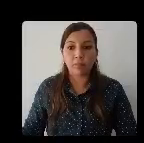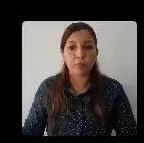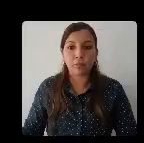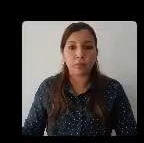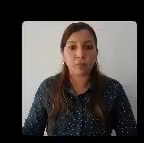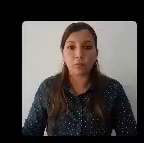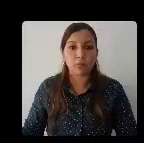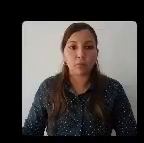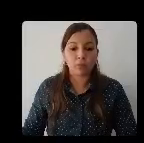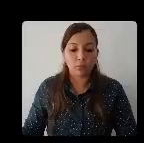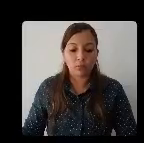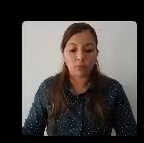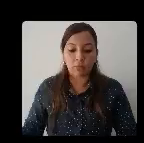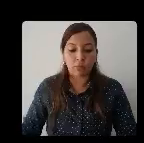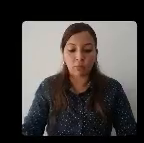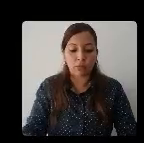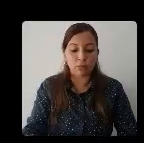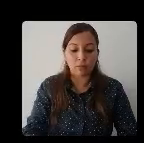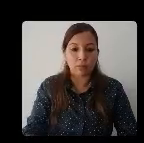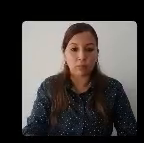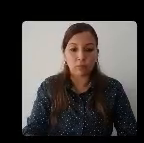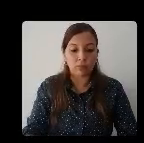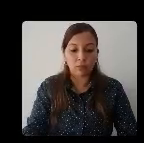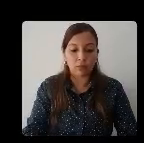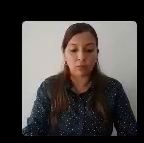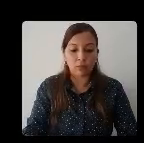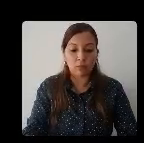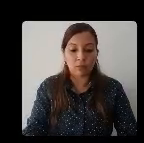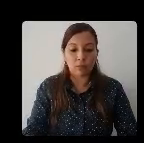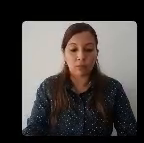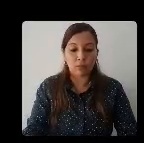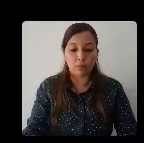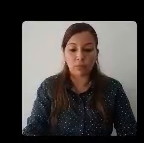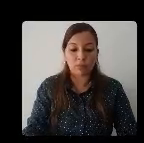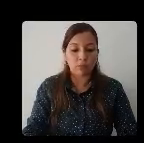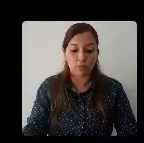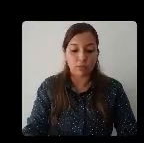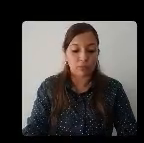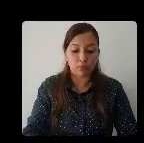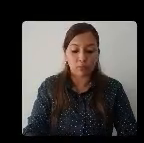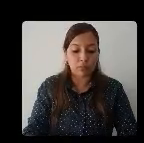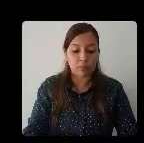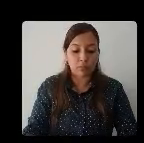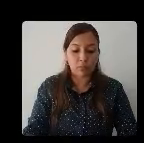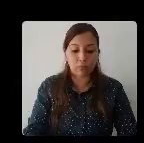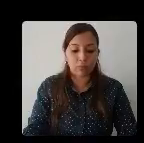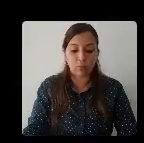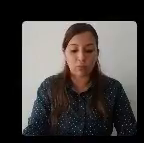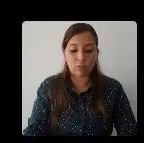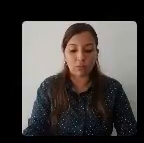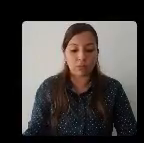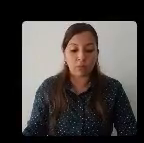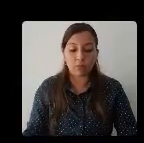del servicio de ustedes, el calor humano, o sea, esa amabilidad, ese cariño con el cual